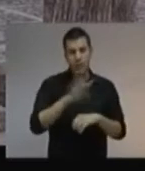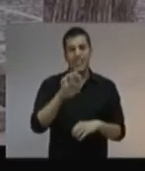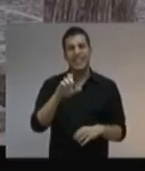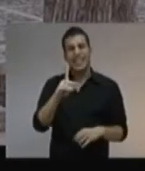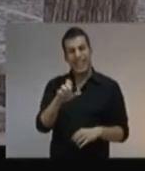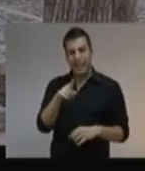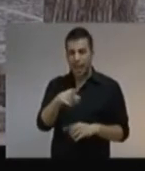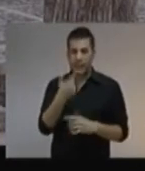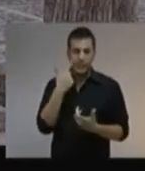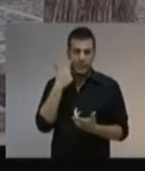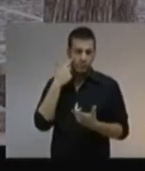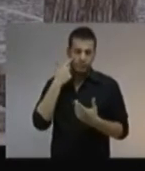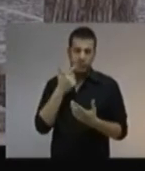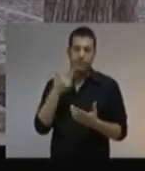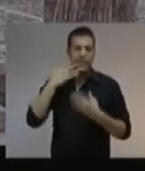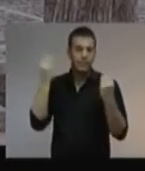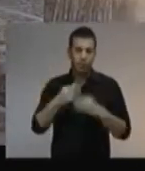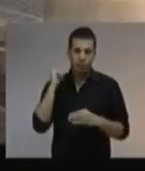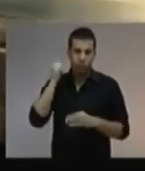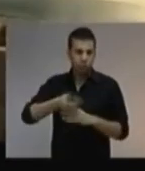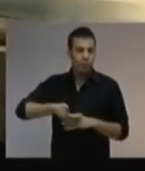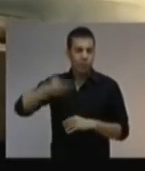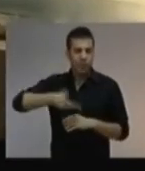de que Telde es una bella lección de historia.